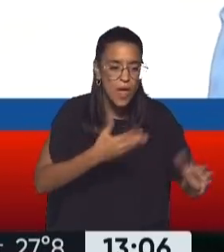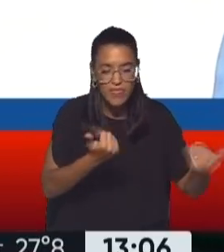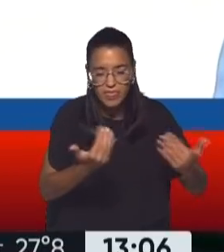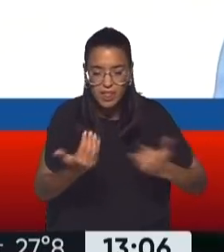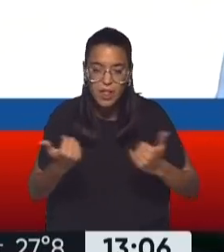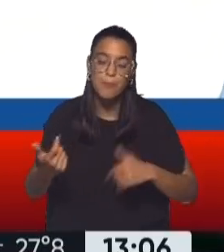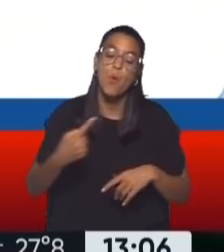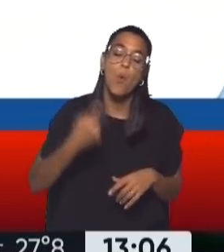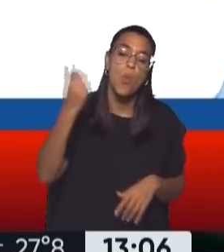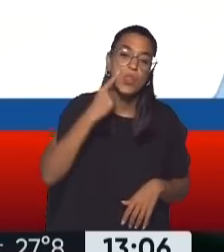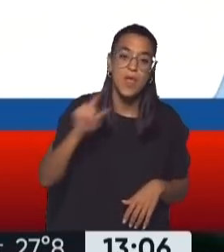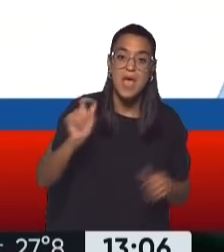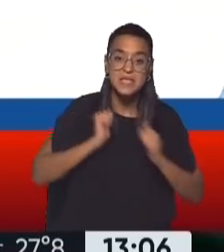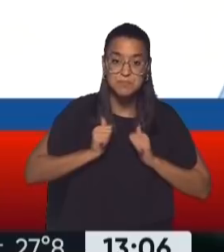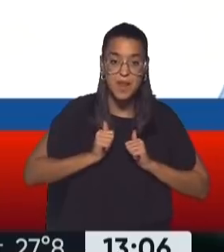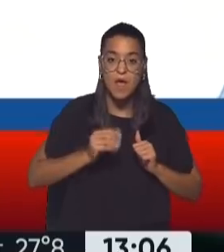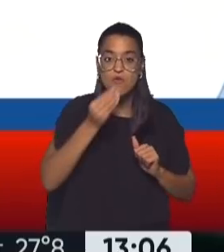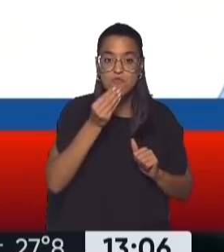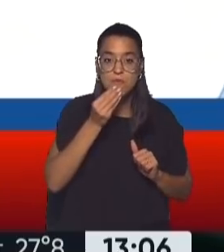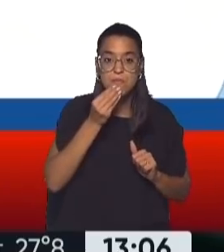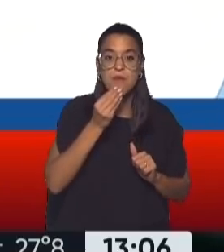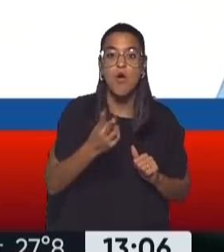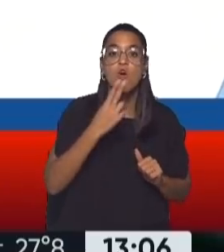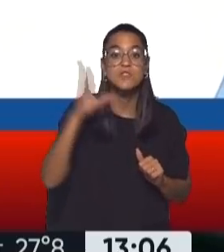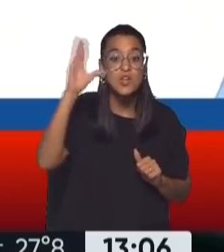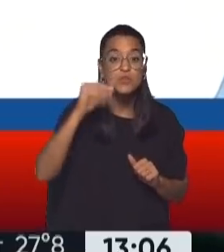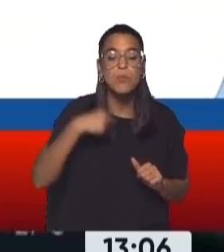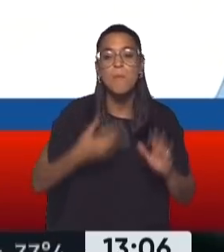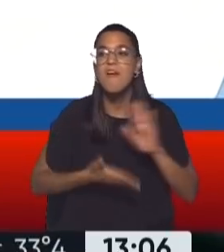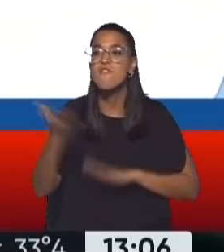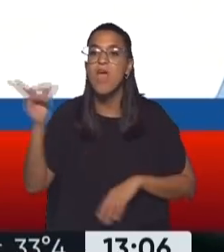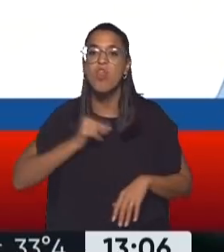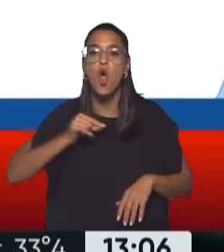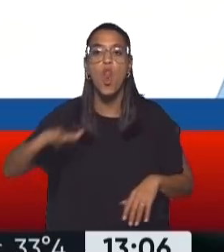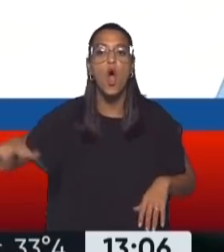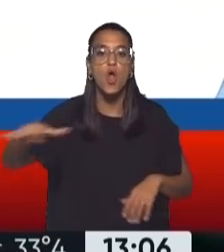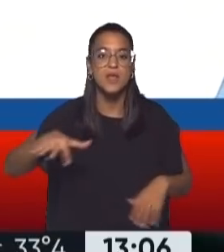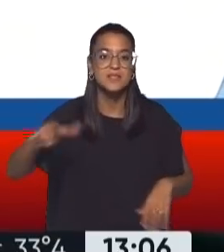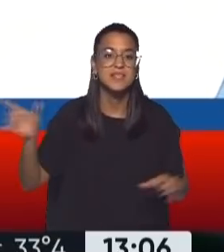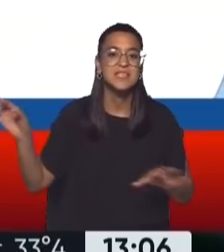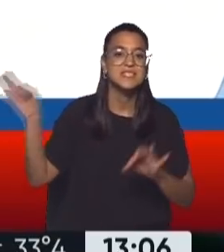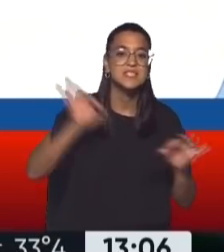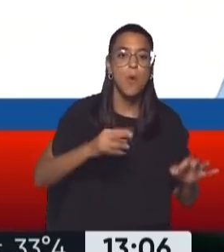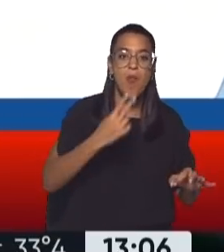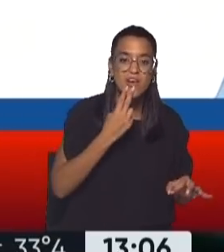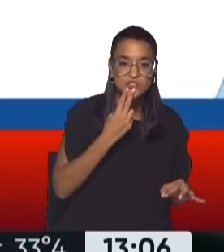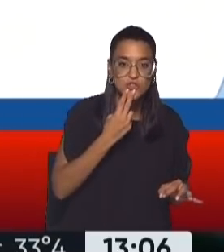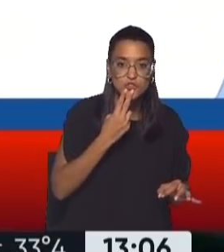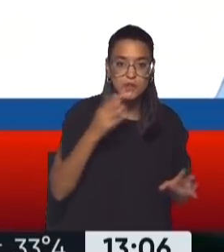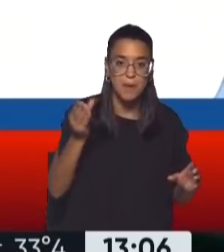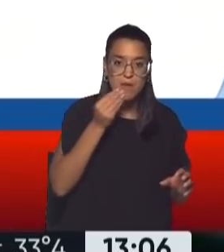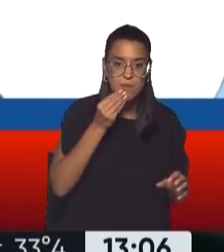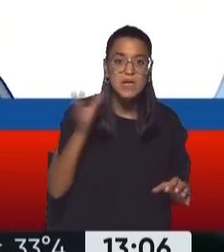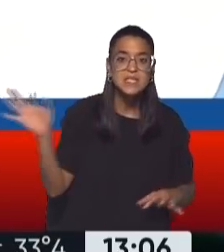Por ahí un día me decía, esperame a comer teatriz a las 11 de la noche, pues me fui a Dolores y llego a las 11 para cenar.